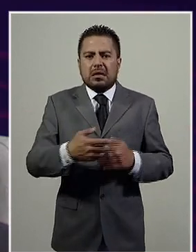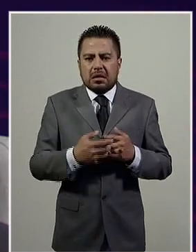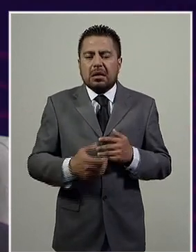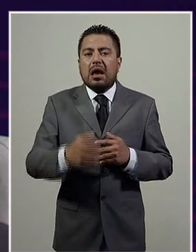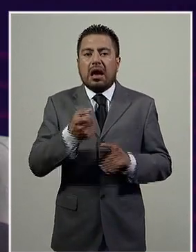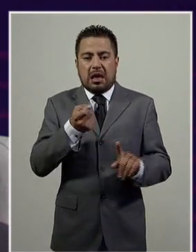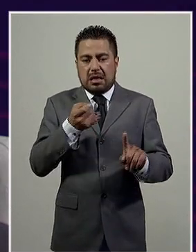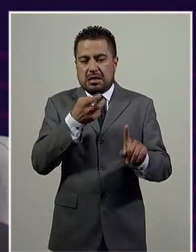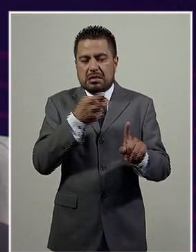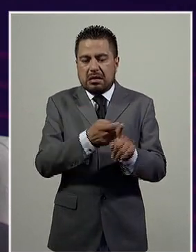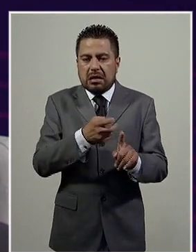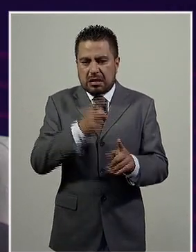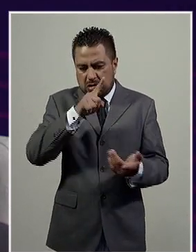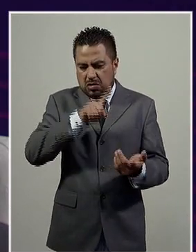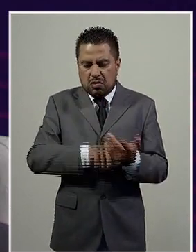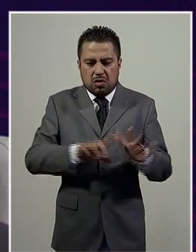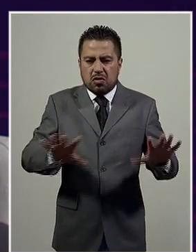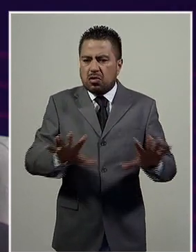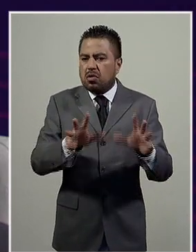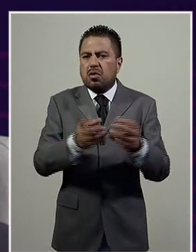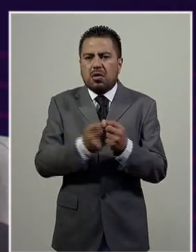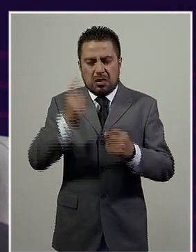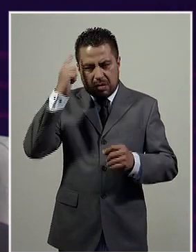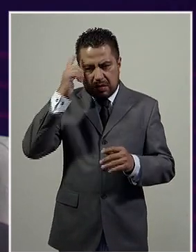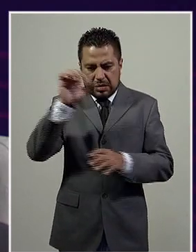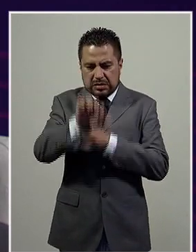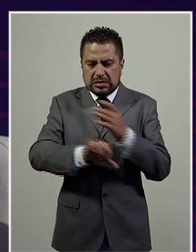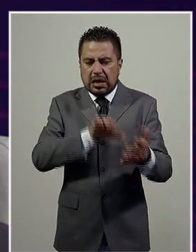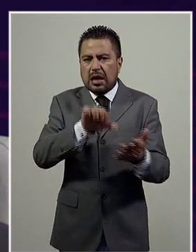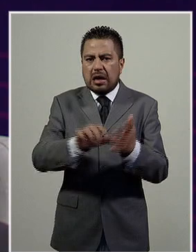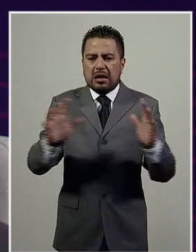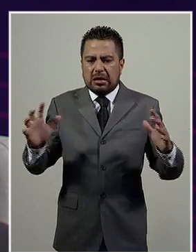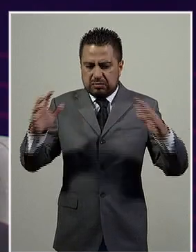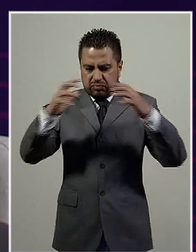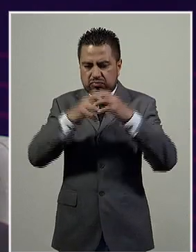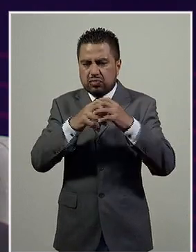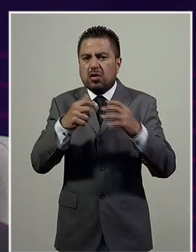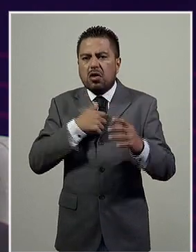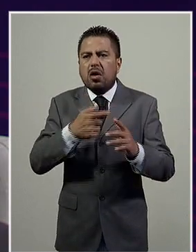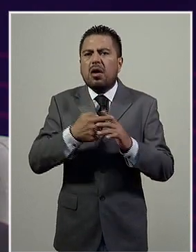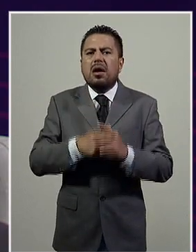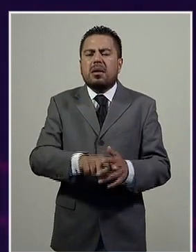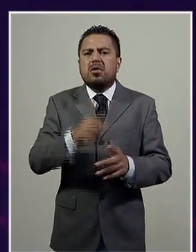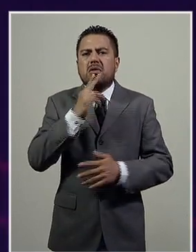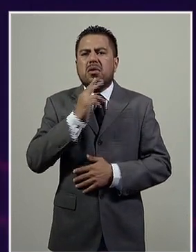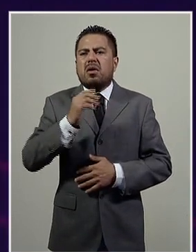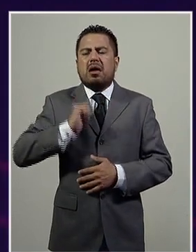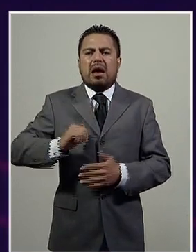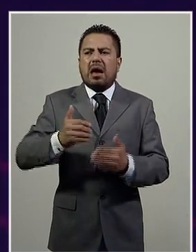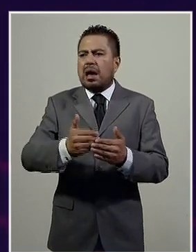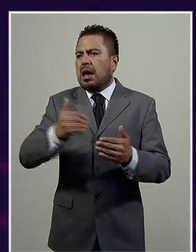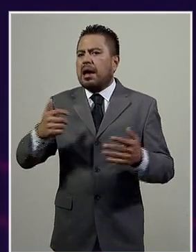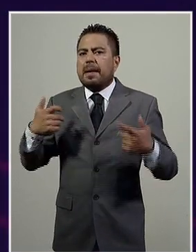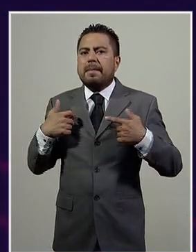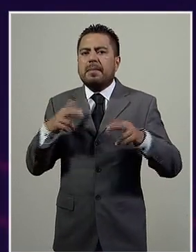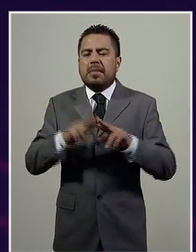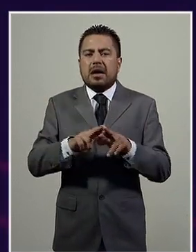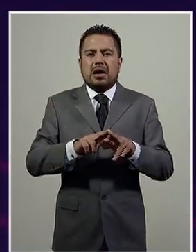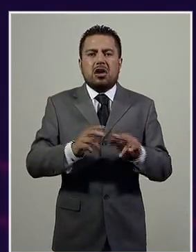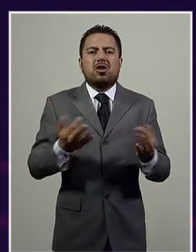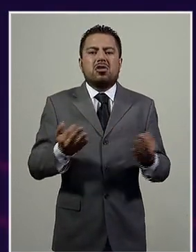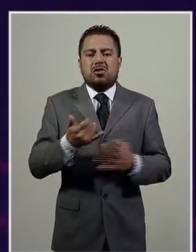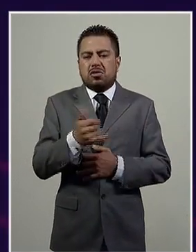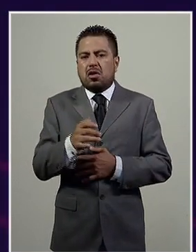ti y se concentra en los centros de la cabeza. Incluso yo empecé a usar turbante mucho antes de ser maestra de Kundalini